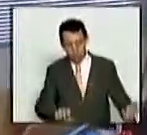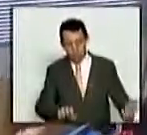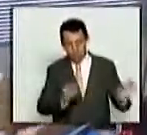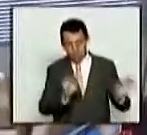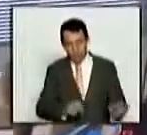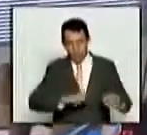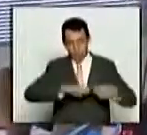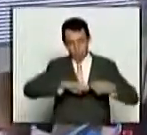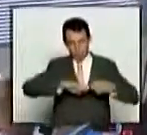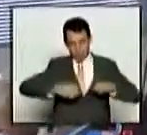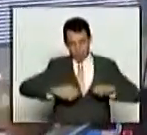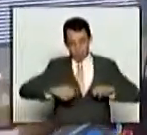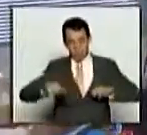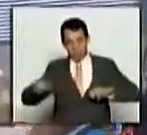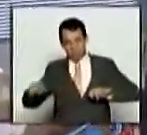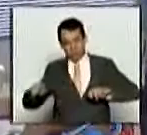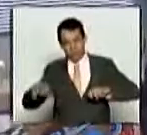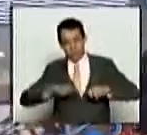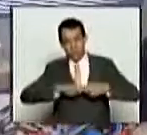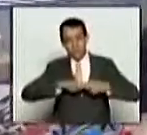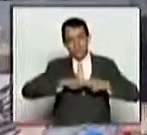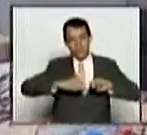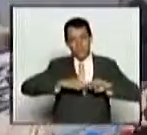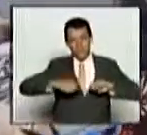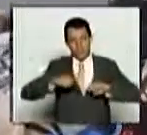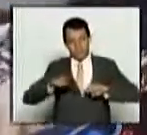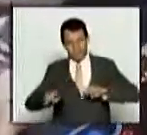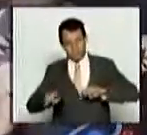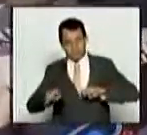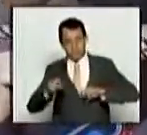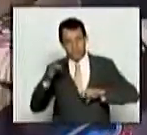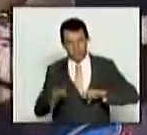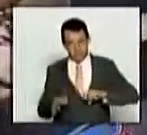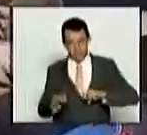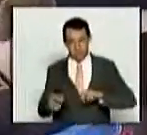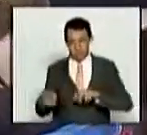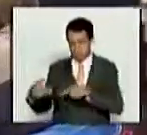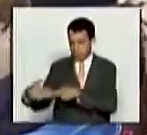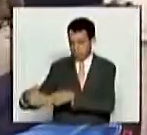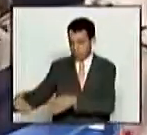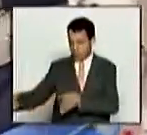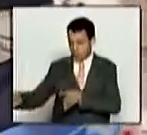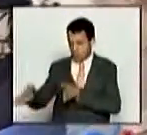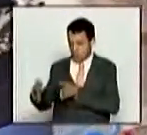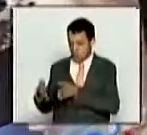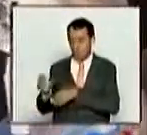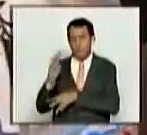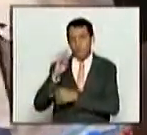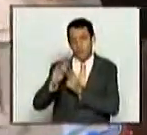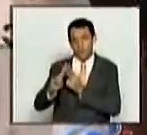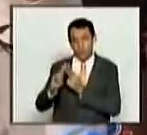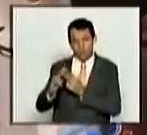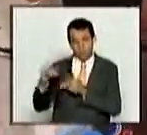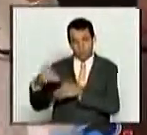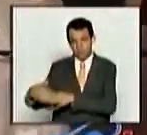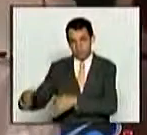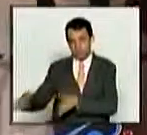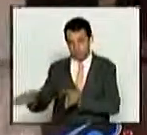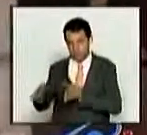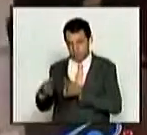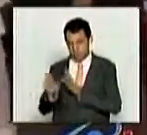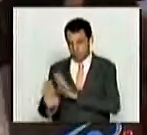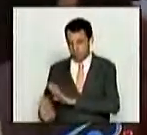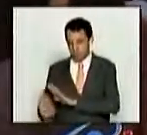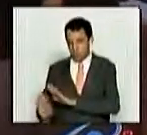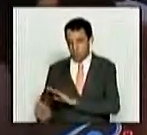muscular. Estoy hablando precisamente de este equipo, Raúl, que yo quiero que la gente conozca qué beneficios tiene y por qué lo utiliza en el